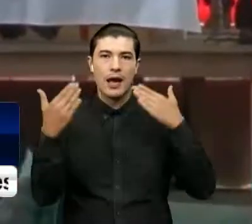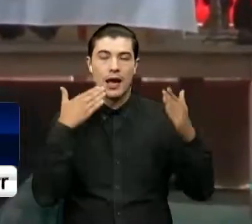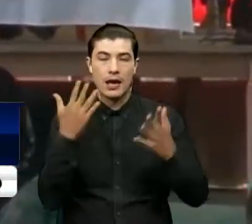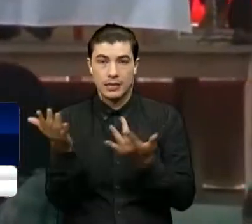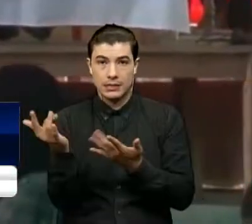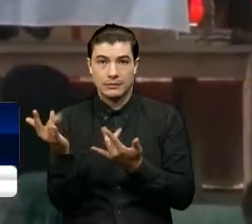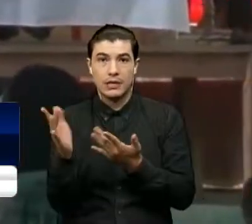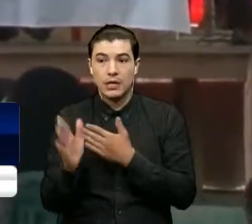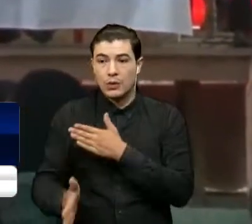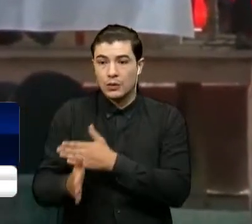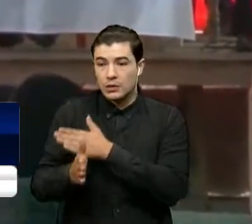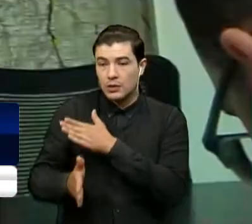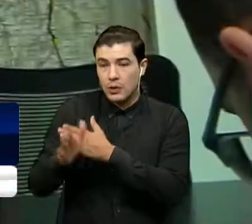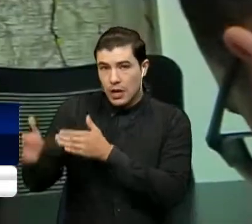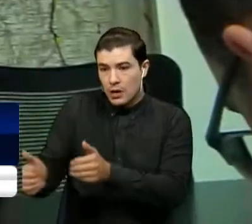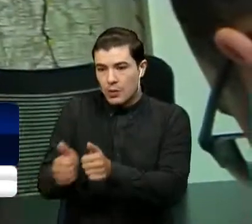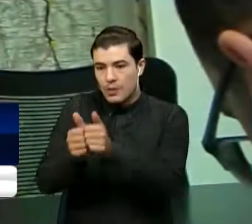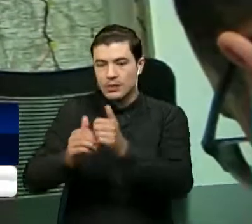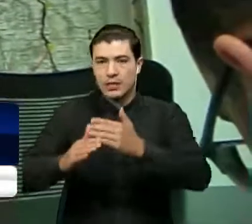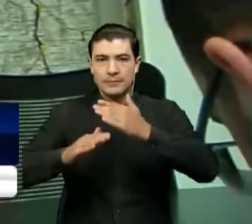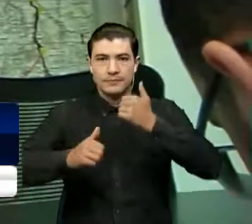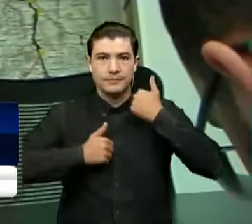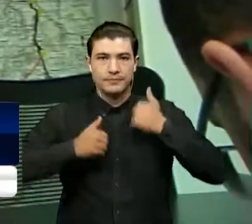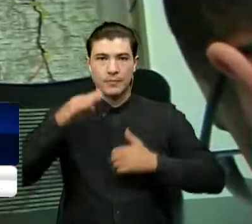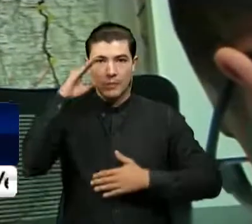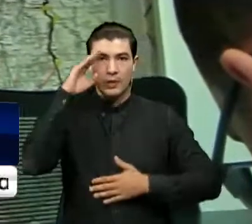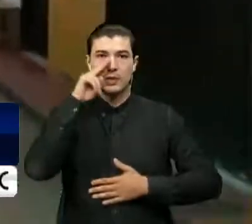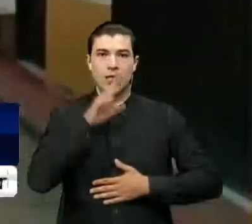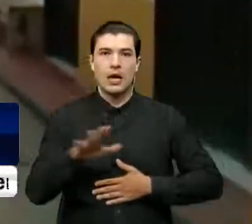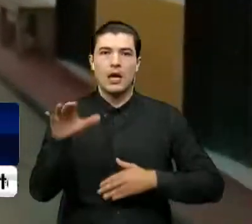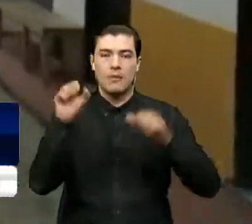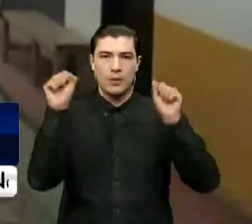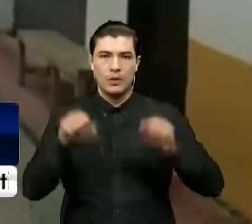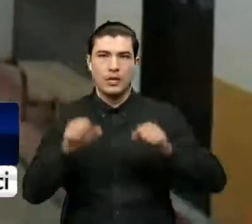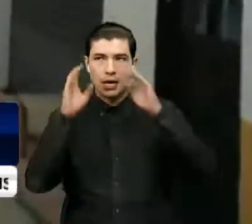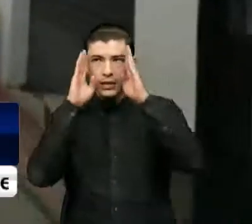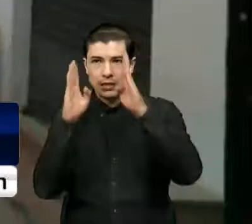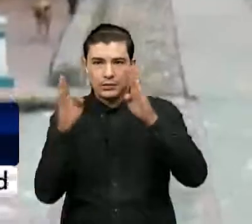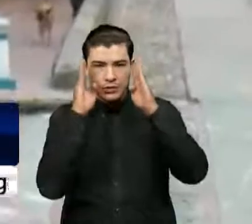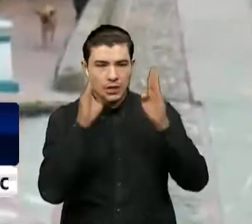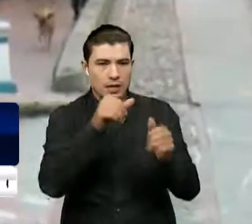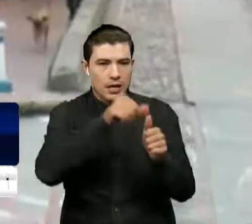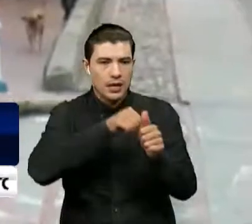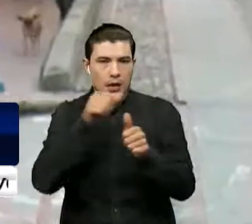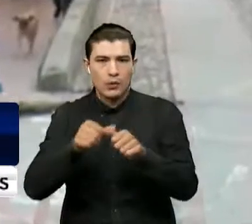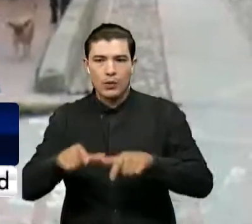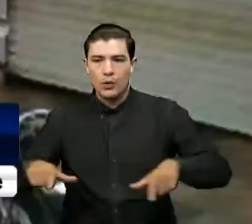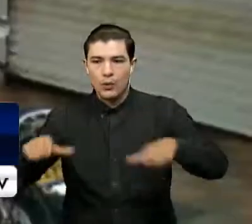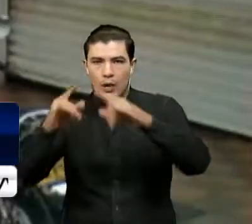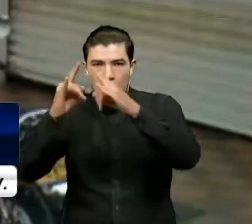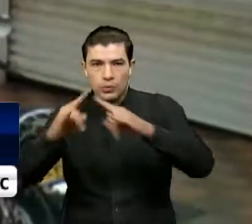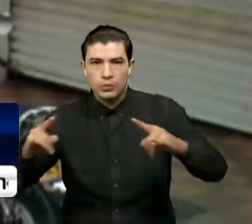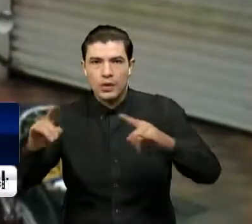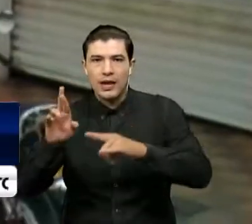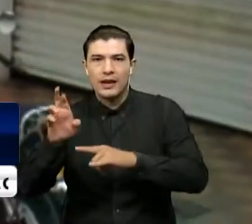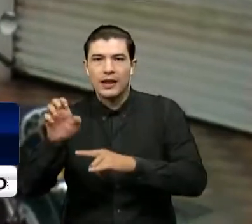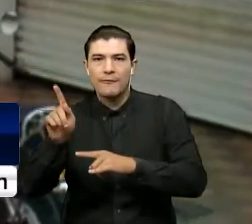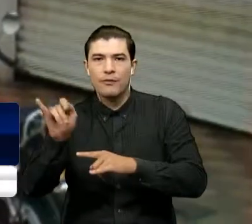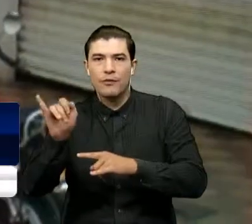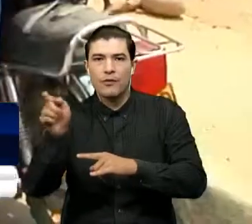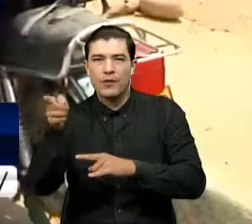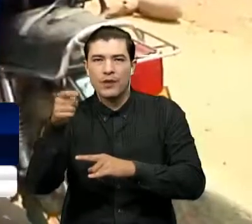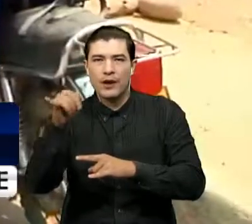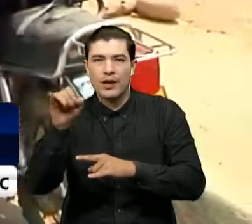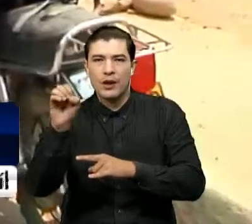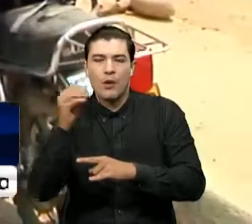continuar con el acompañamiento del ejército de la policía nacional para atender cada uno de los refugios humanitarios y es que continuarán también